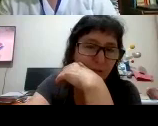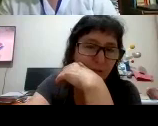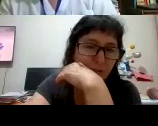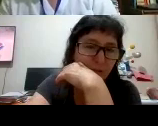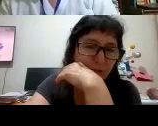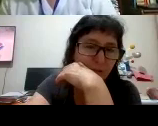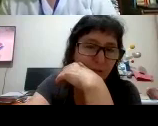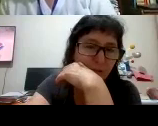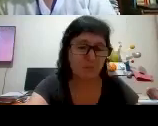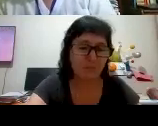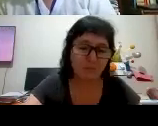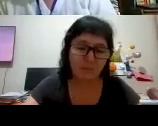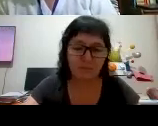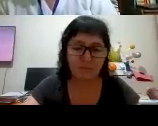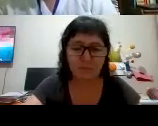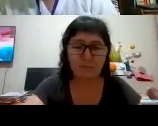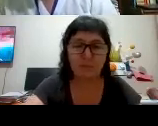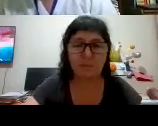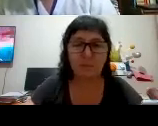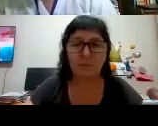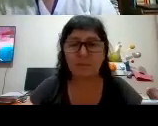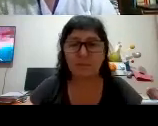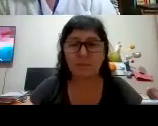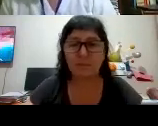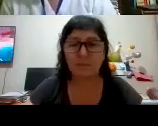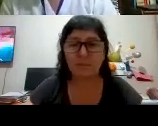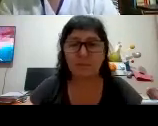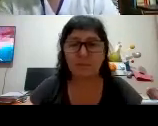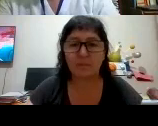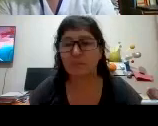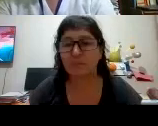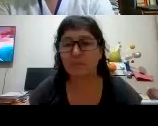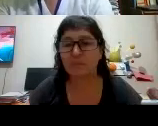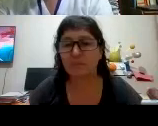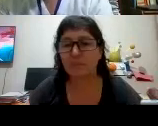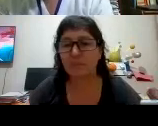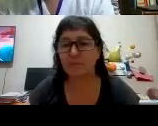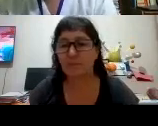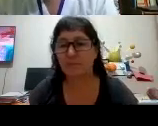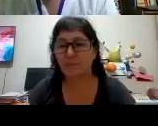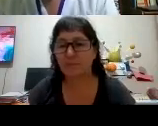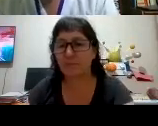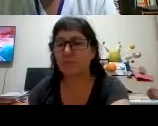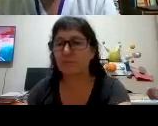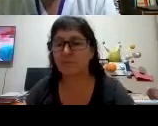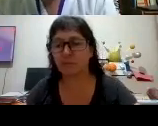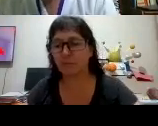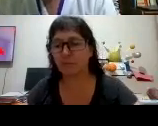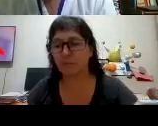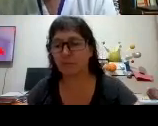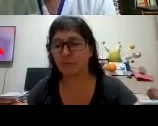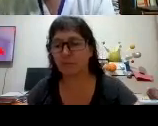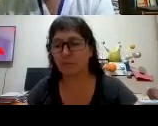la parte en la que, bueno, de todas maneras, digamos, se caracterizó la afección del virus, nos mostró que la